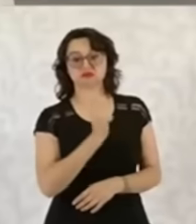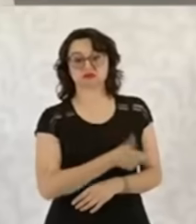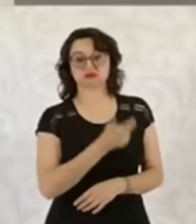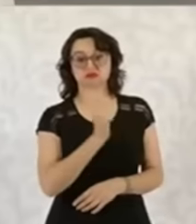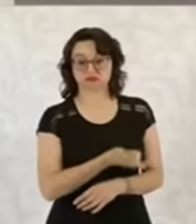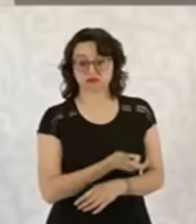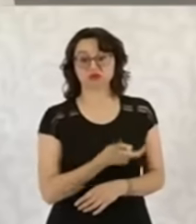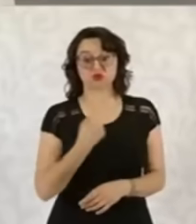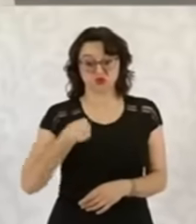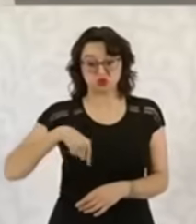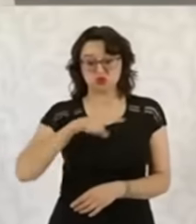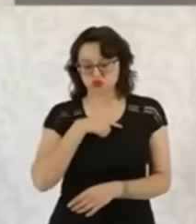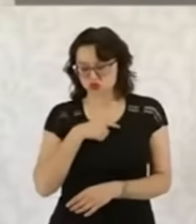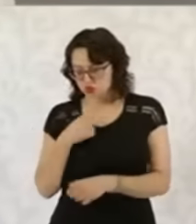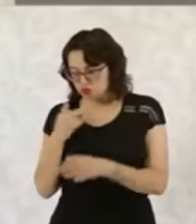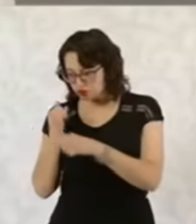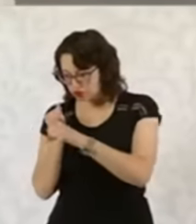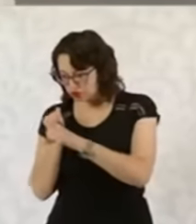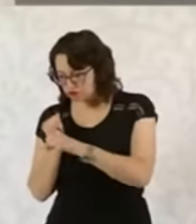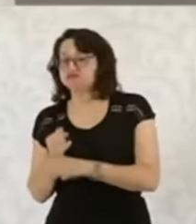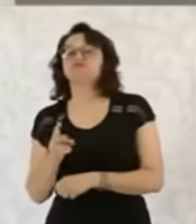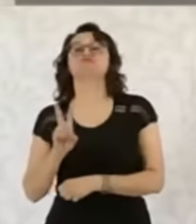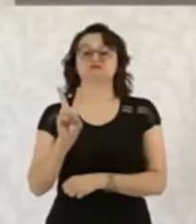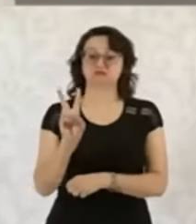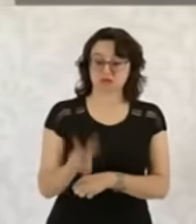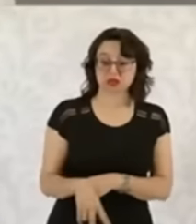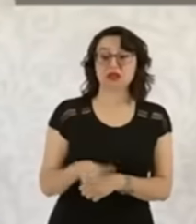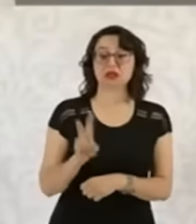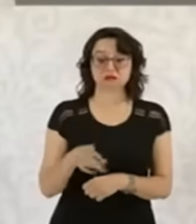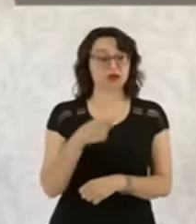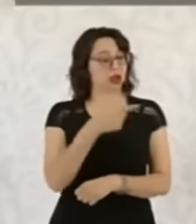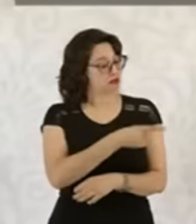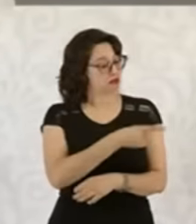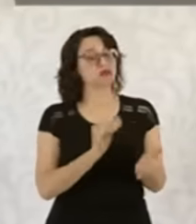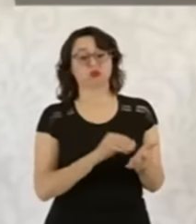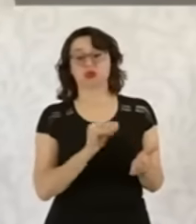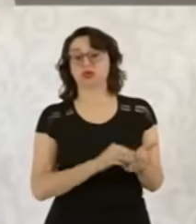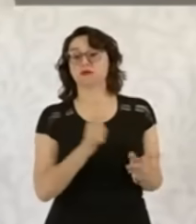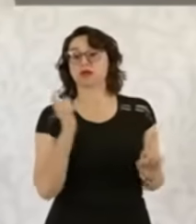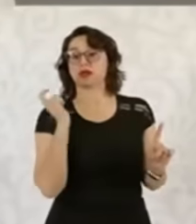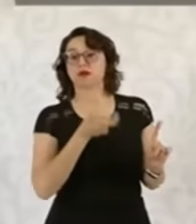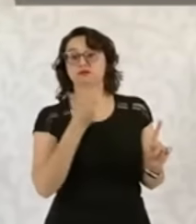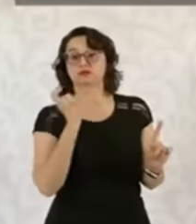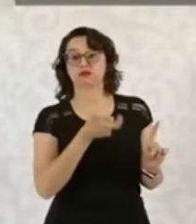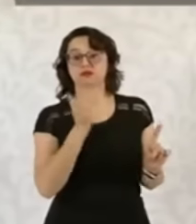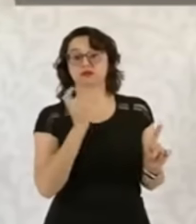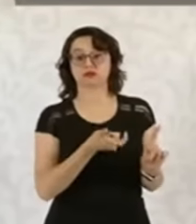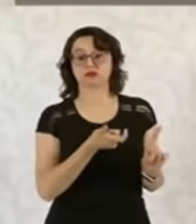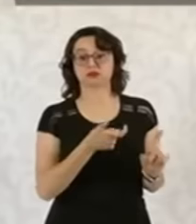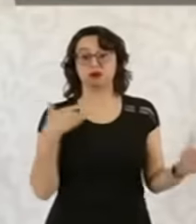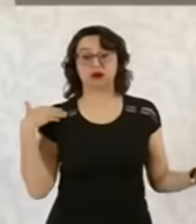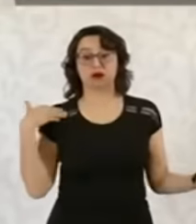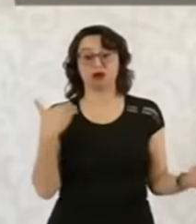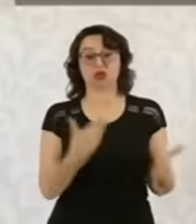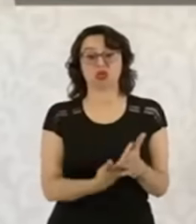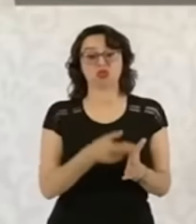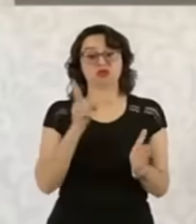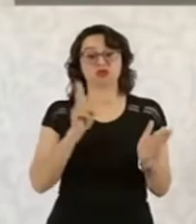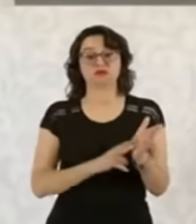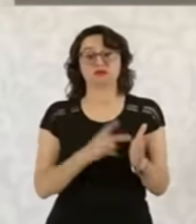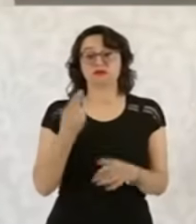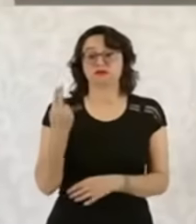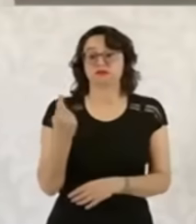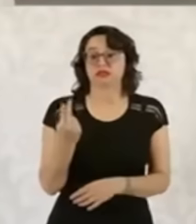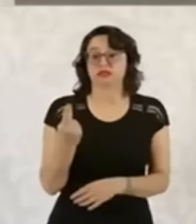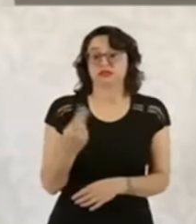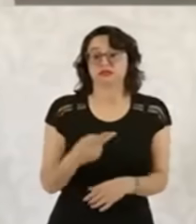de corroborar nuevamente en la revista Contralínea. Está actualizada la cifra a 2025 y pues esto